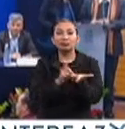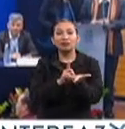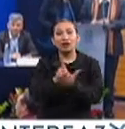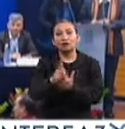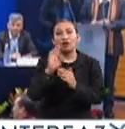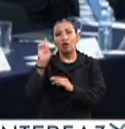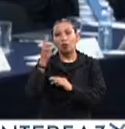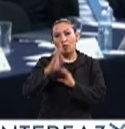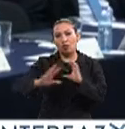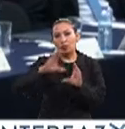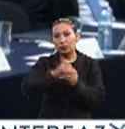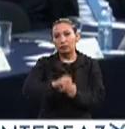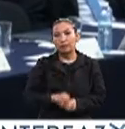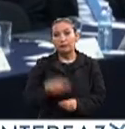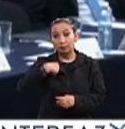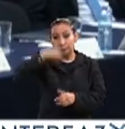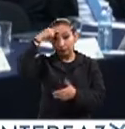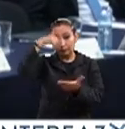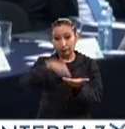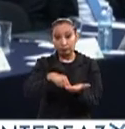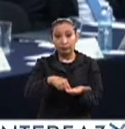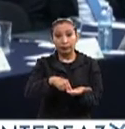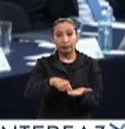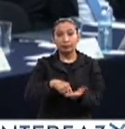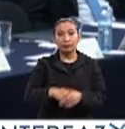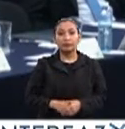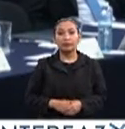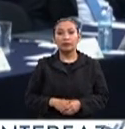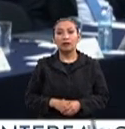universal. Yo creo que